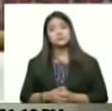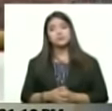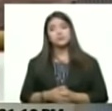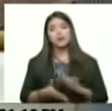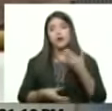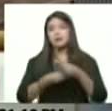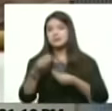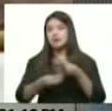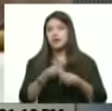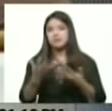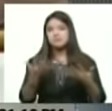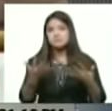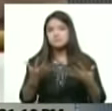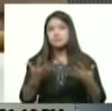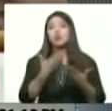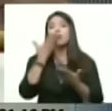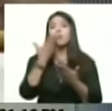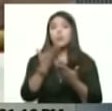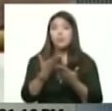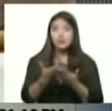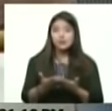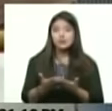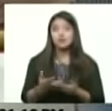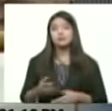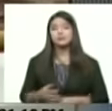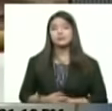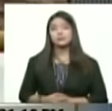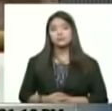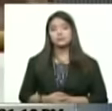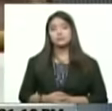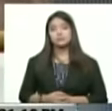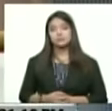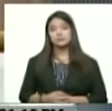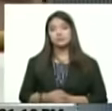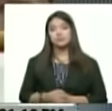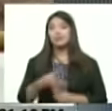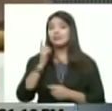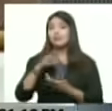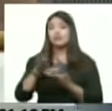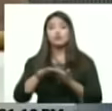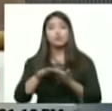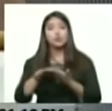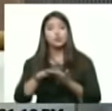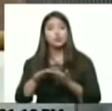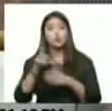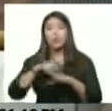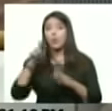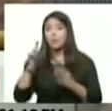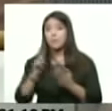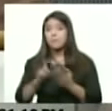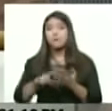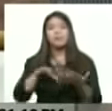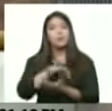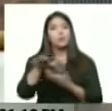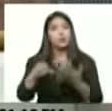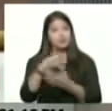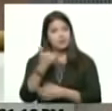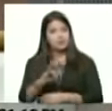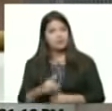armar una propuesta que sea que dé una solución integral a la crisis que